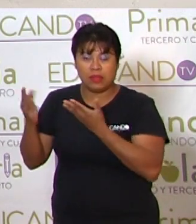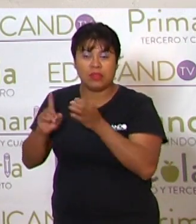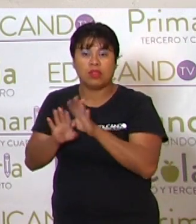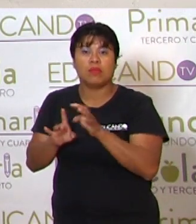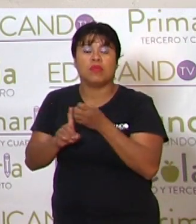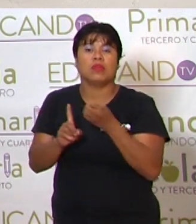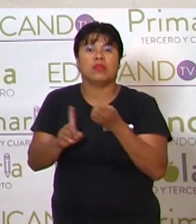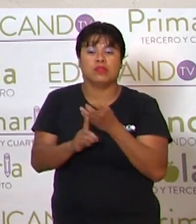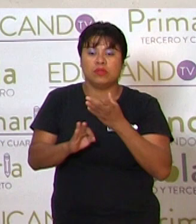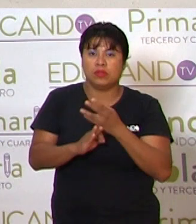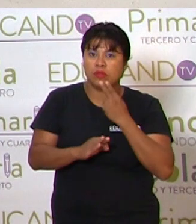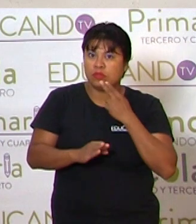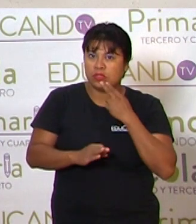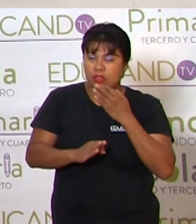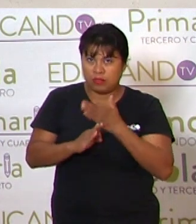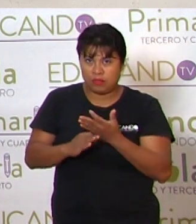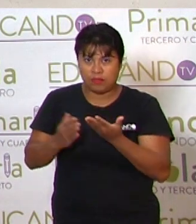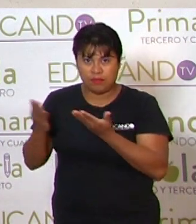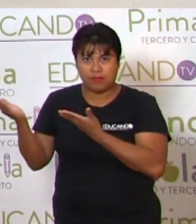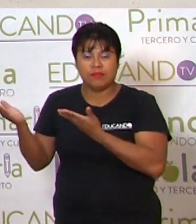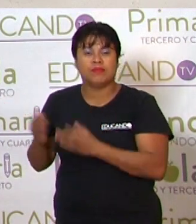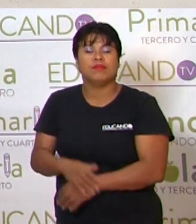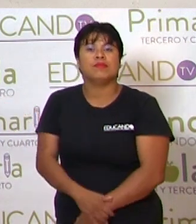que estamos utilizando acá,